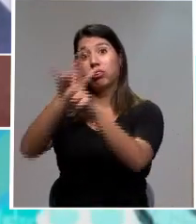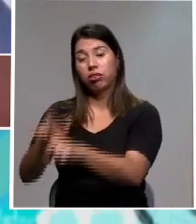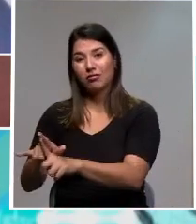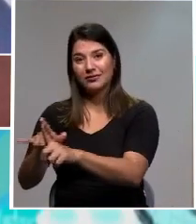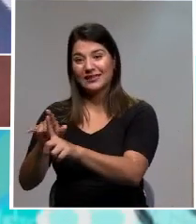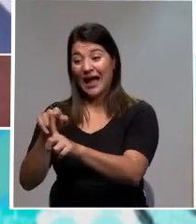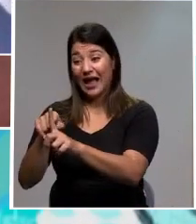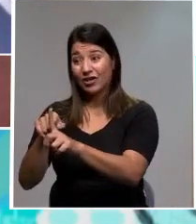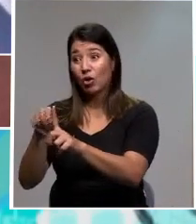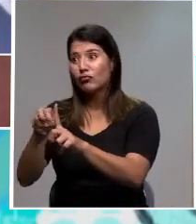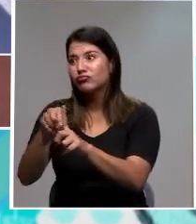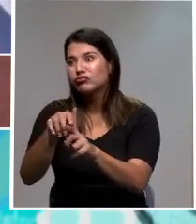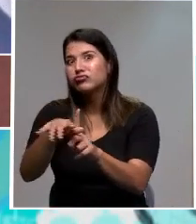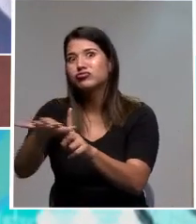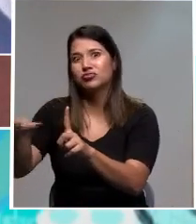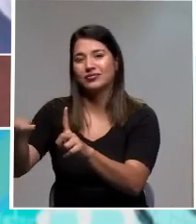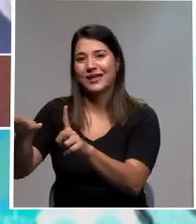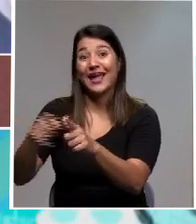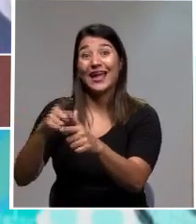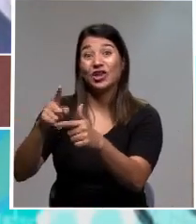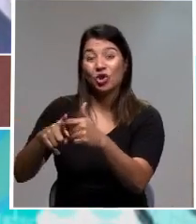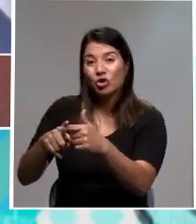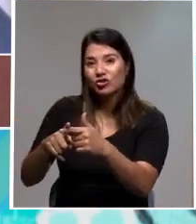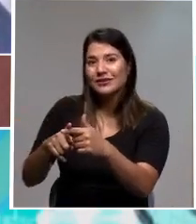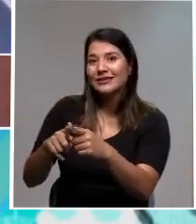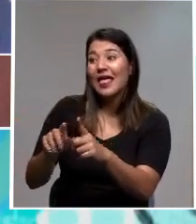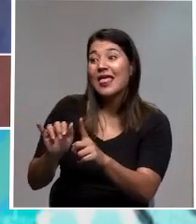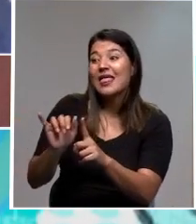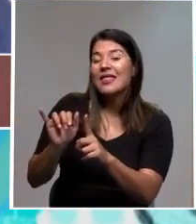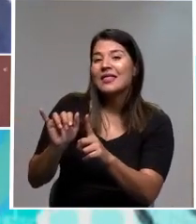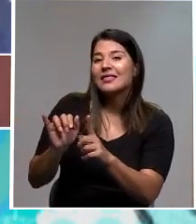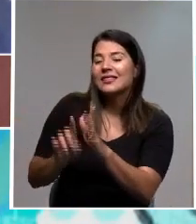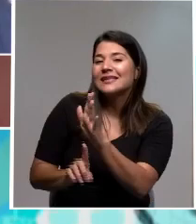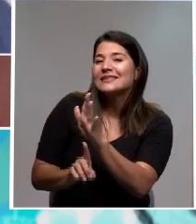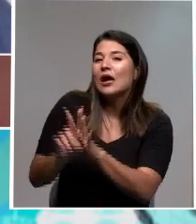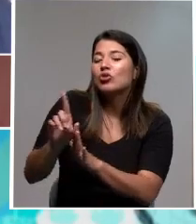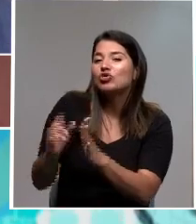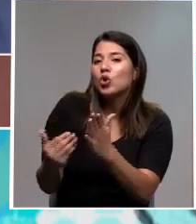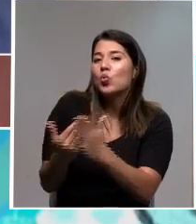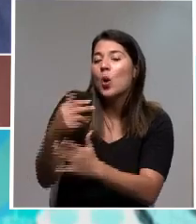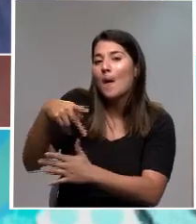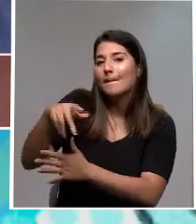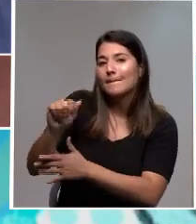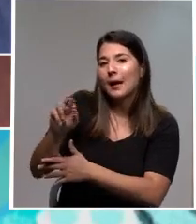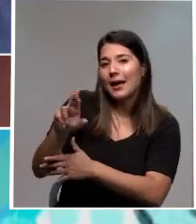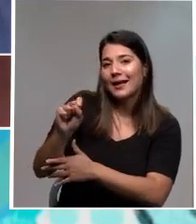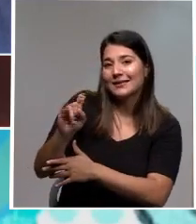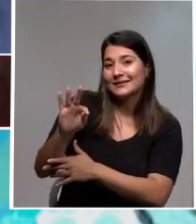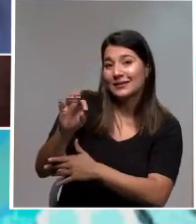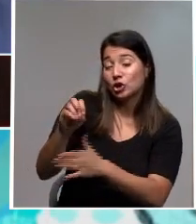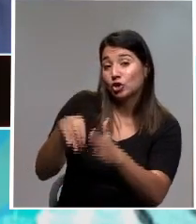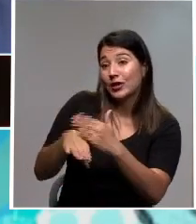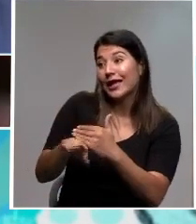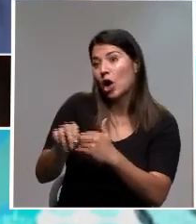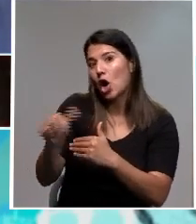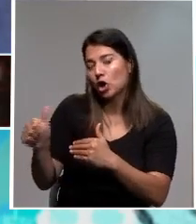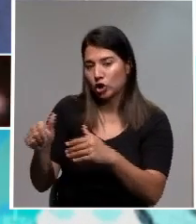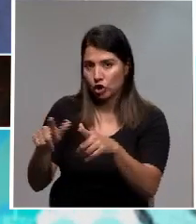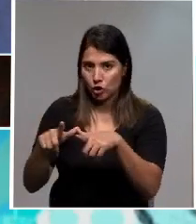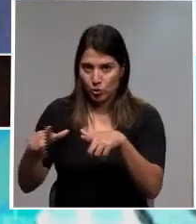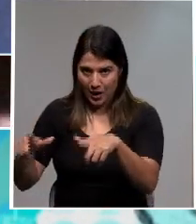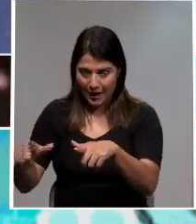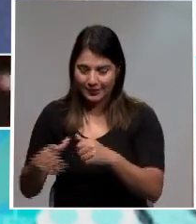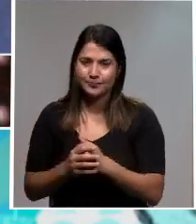a homogeneizar de alguna manera la distribución de los agentes infecciosos. Se han